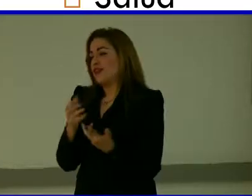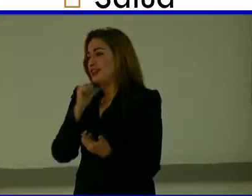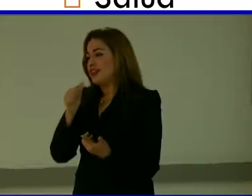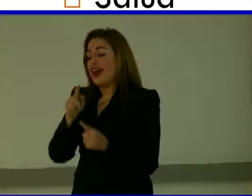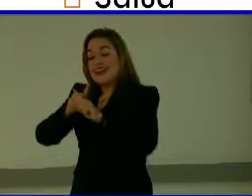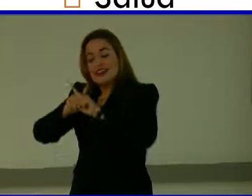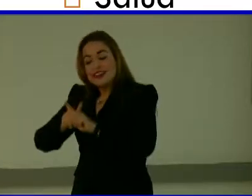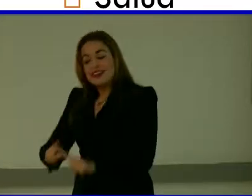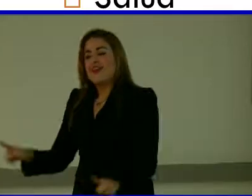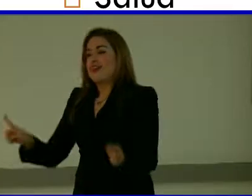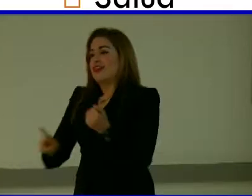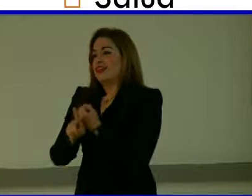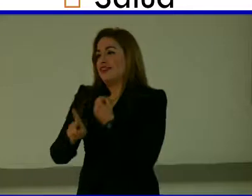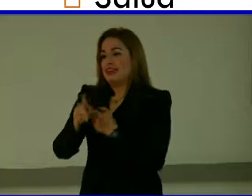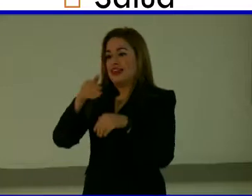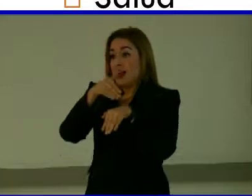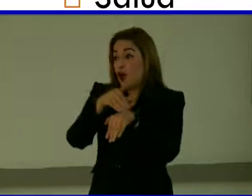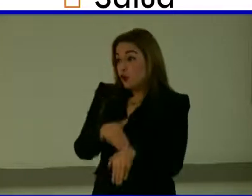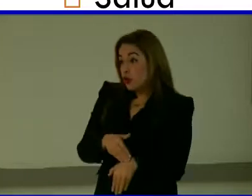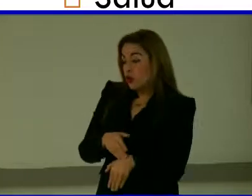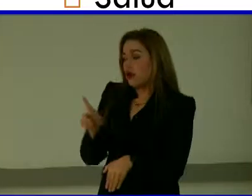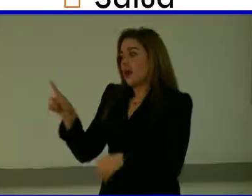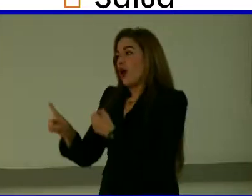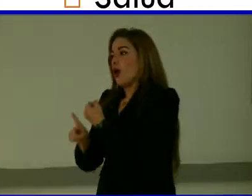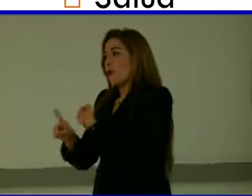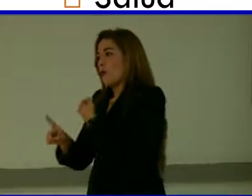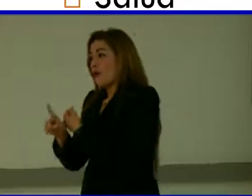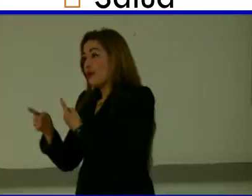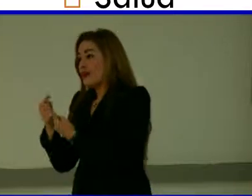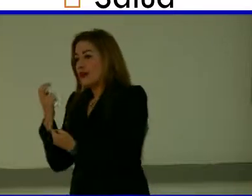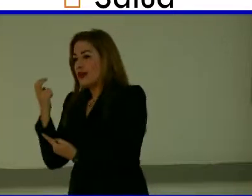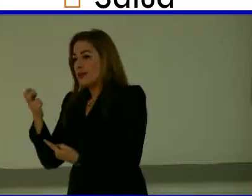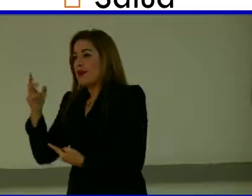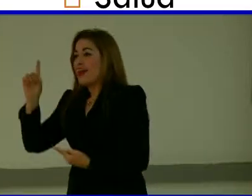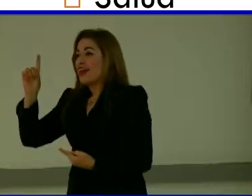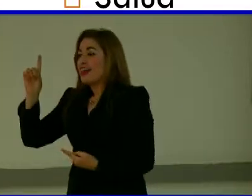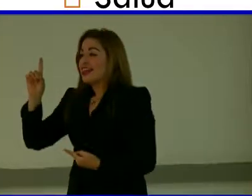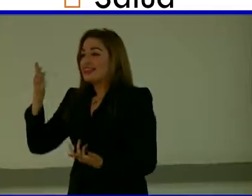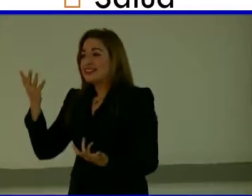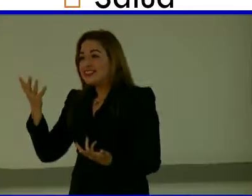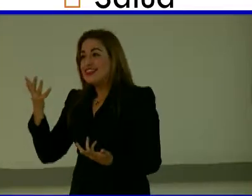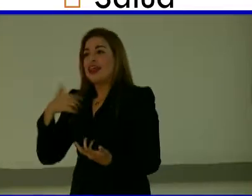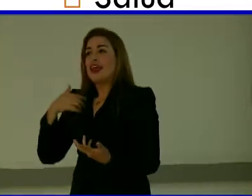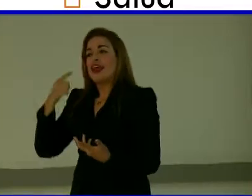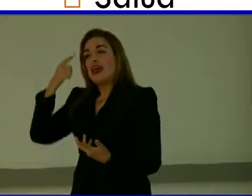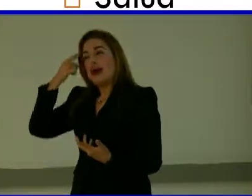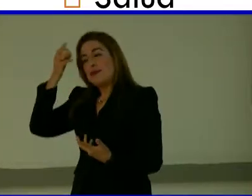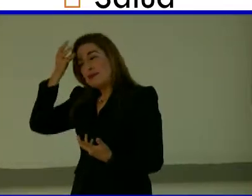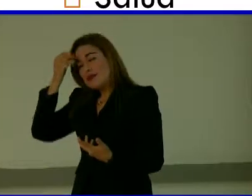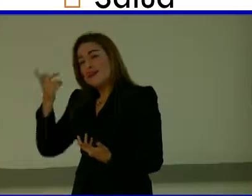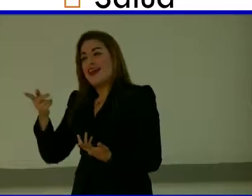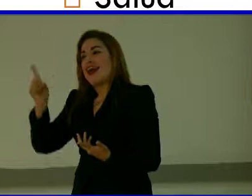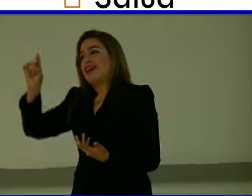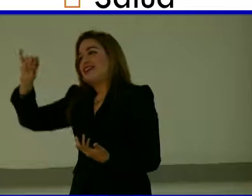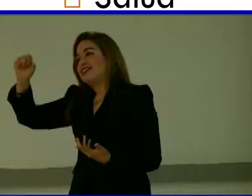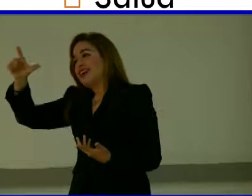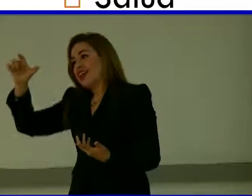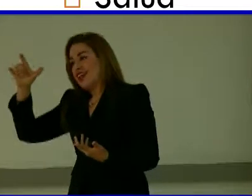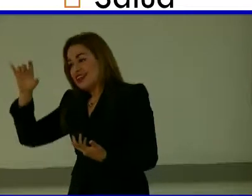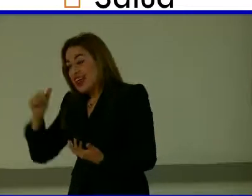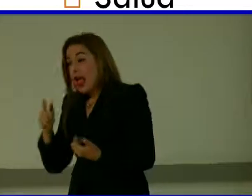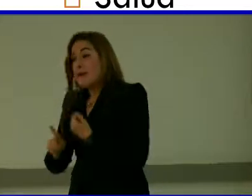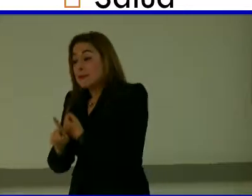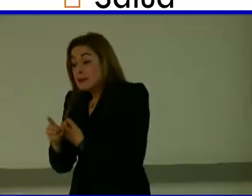Pero al fin y a la postre, ambos no hicieron lo que se les dijo. O sea que tenemos un problema. A